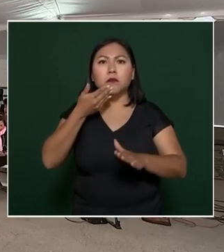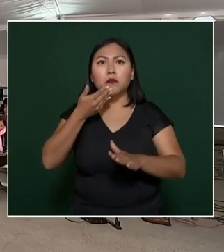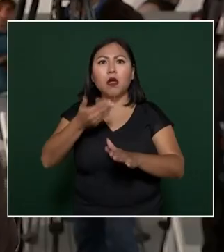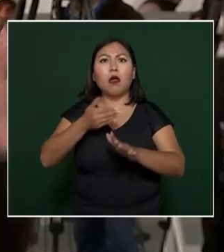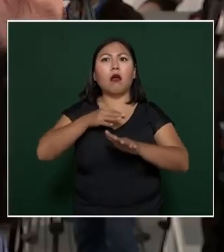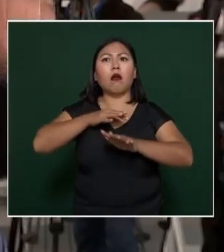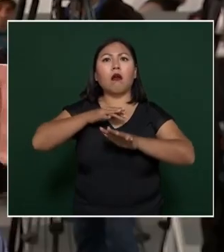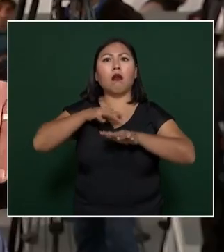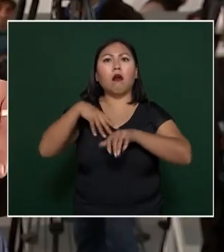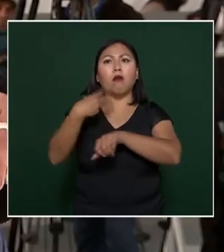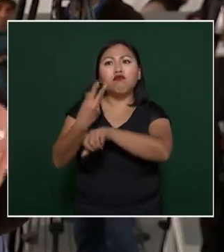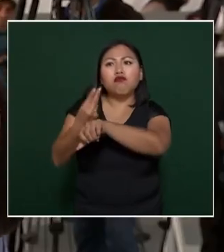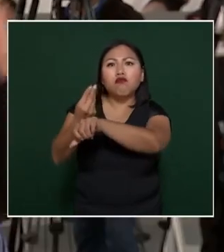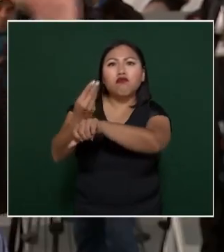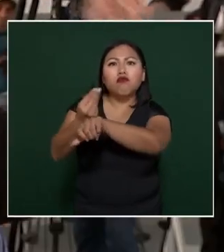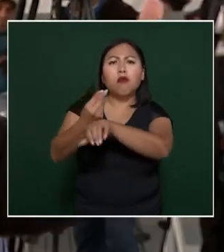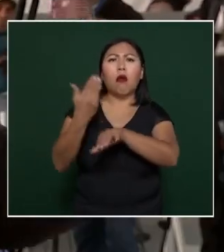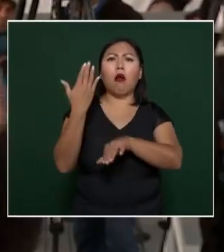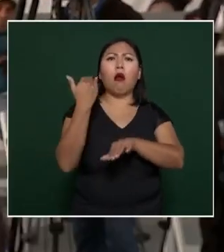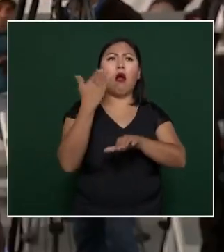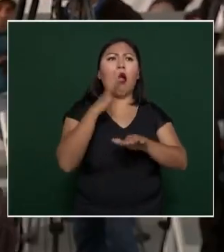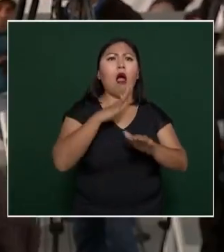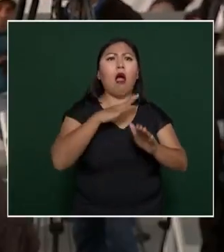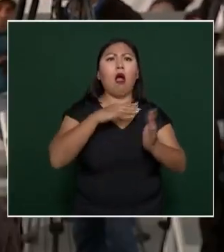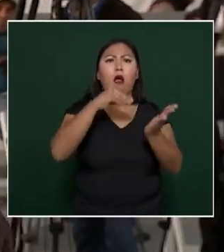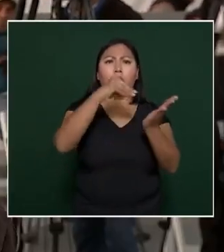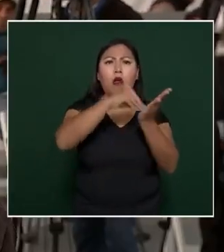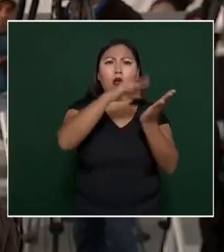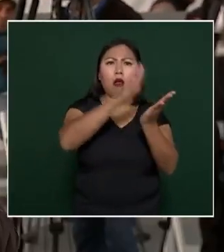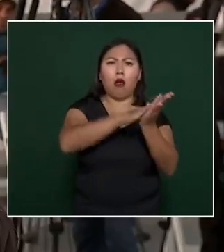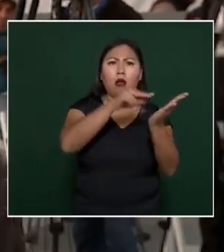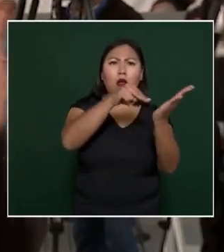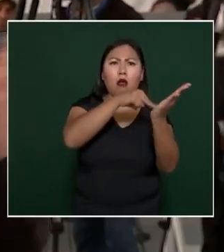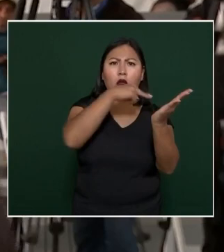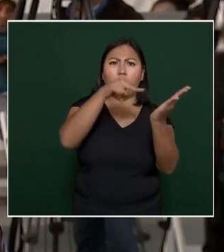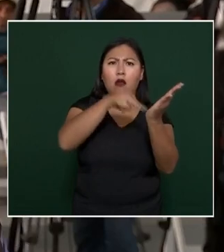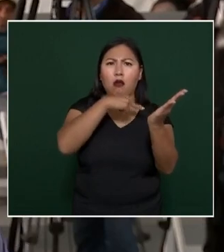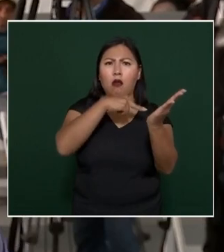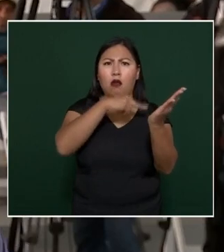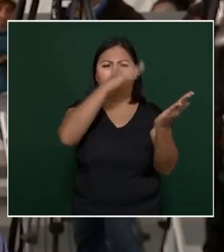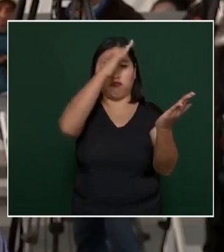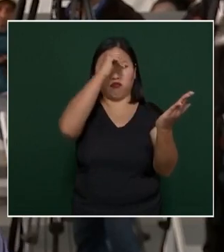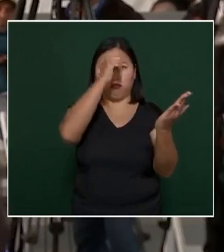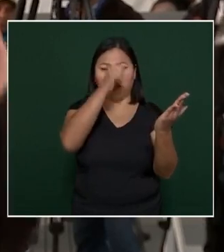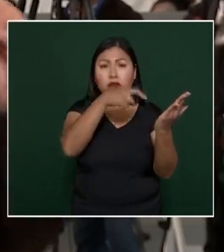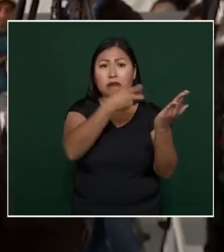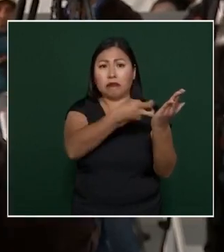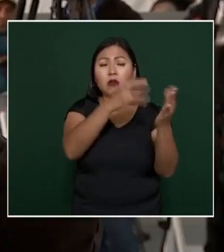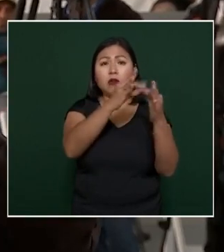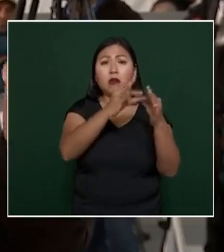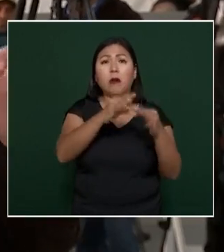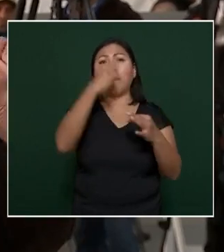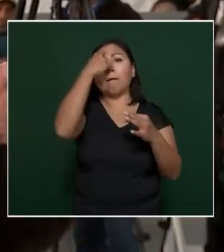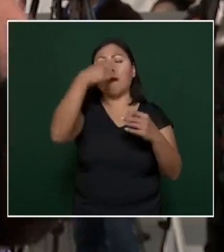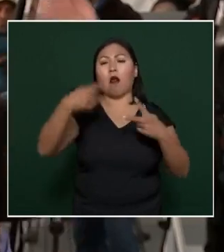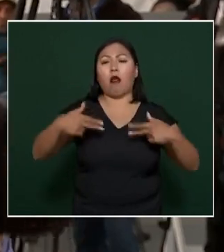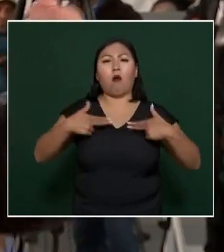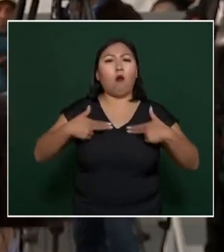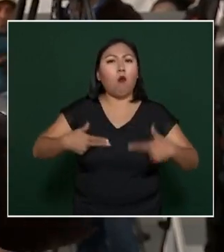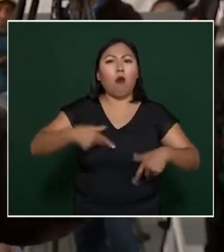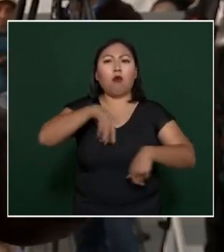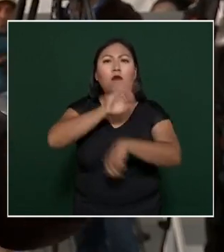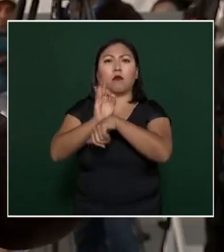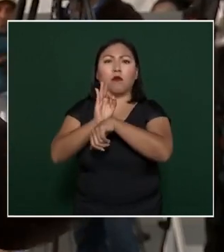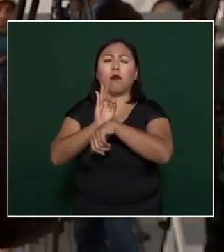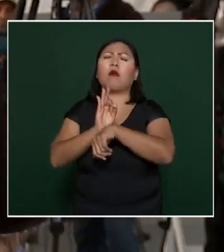hace poco para que sea utilizado para el tema de de del ser humano también es muy muy importante Ojalá que se siga